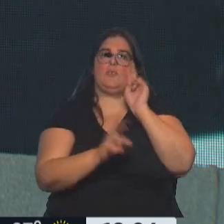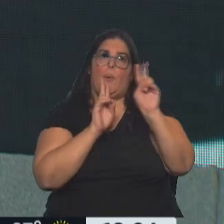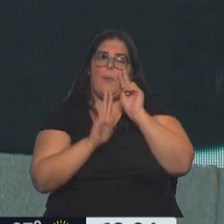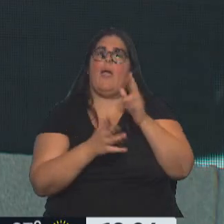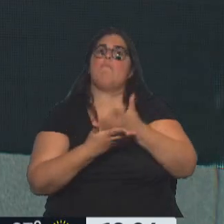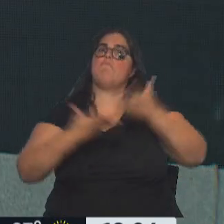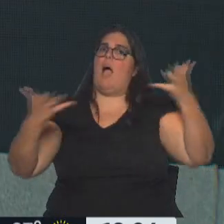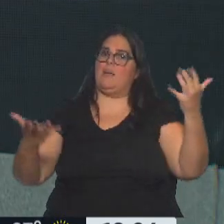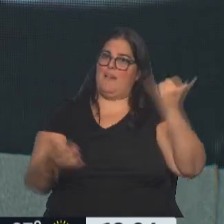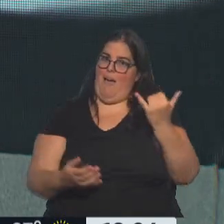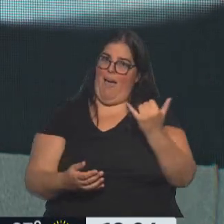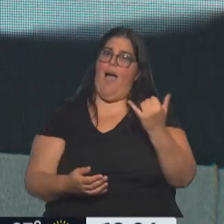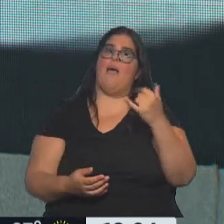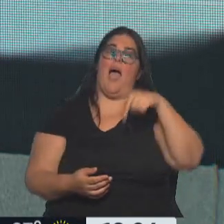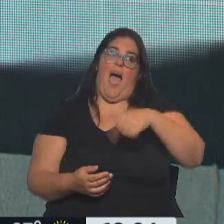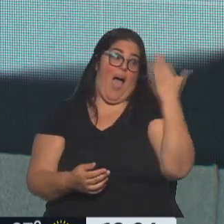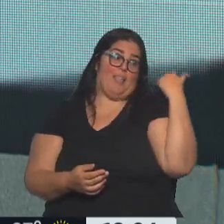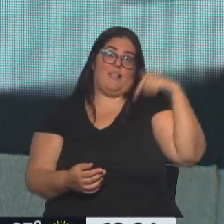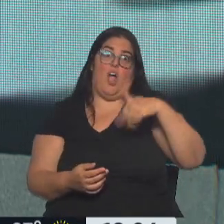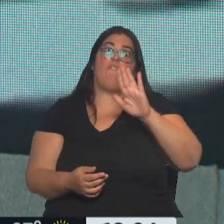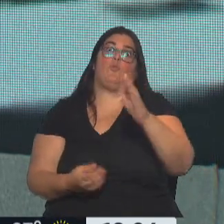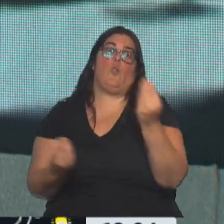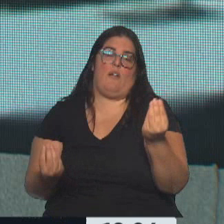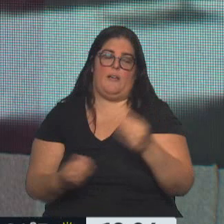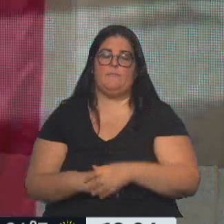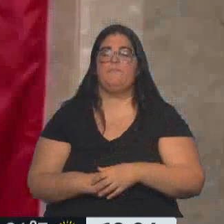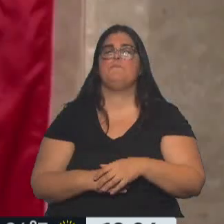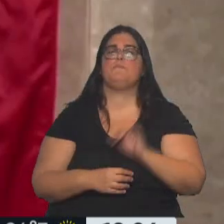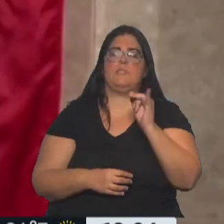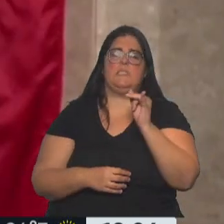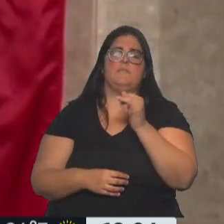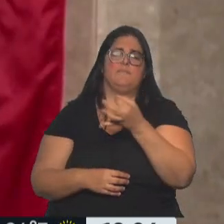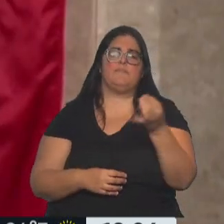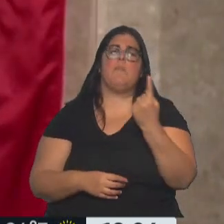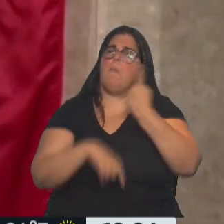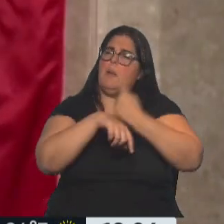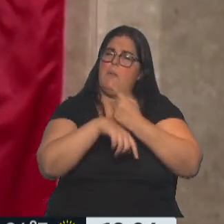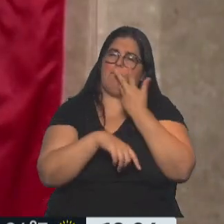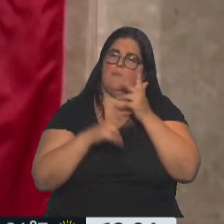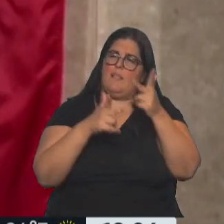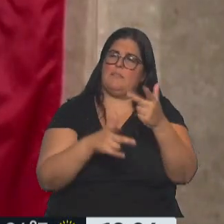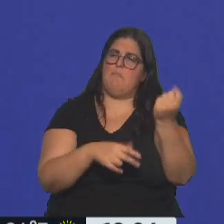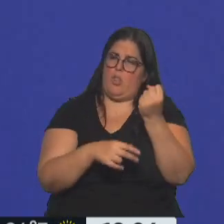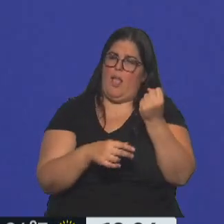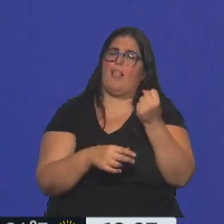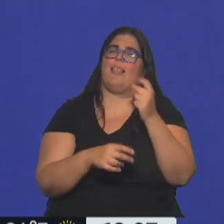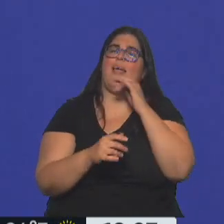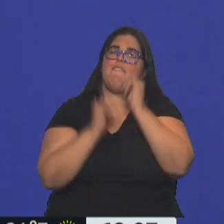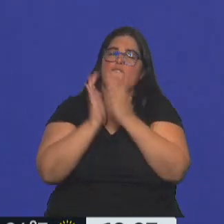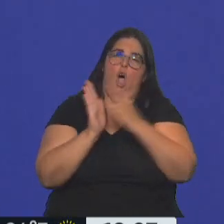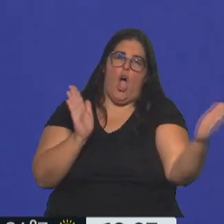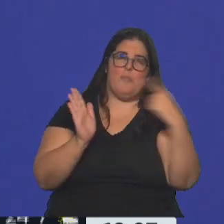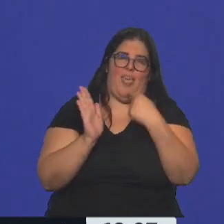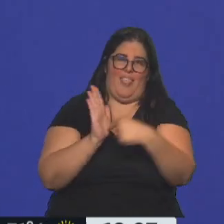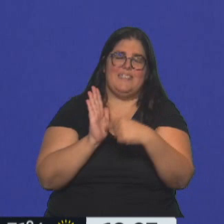pasando, lo que ha pasado y lo que puede llegar a pasar con TikTok, Leticia. Sí, Pablo, primero remarcar algo que mencionaban en el informe que tiene que ver con